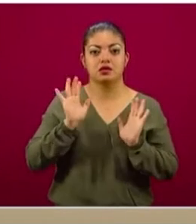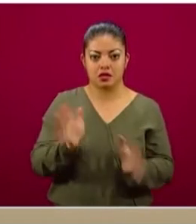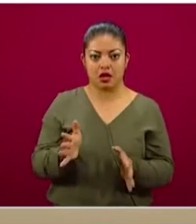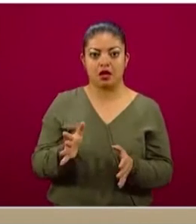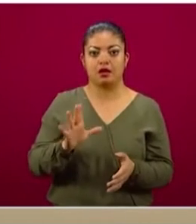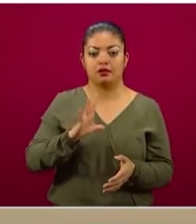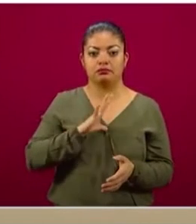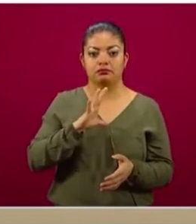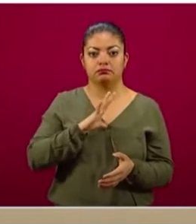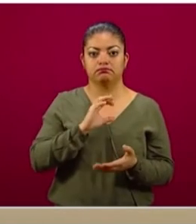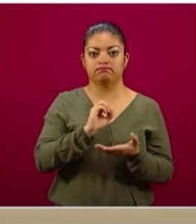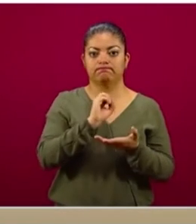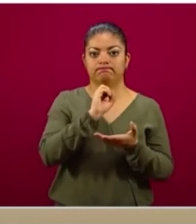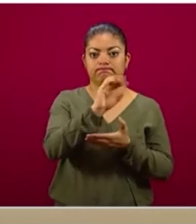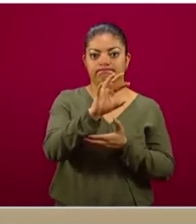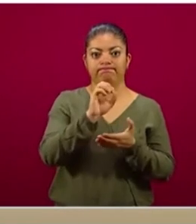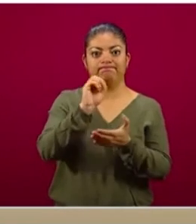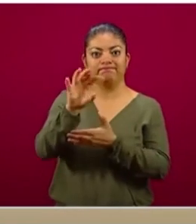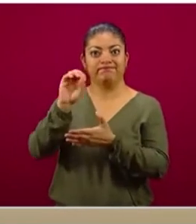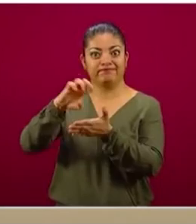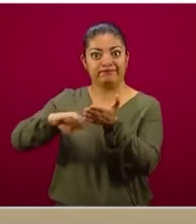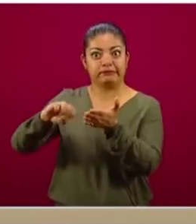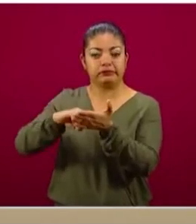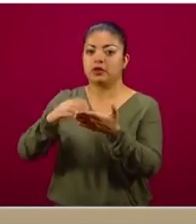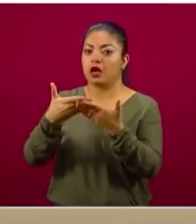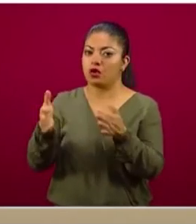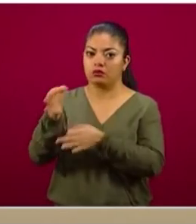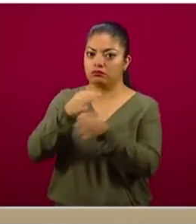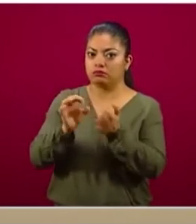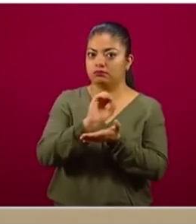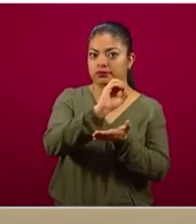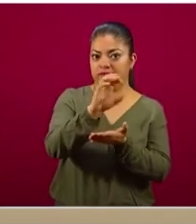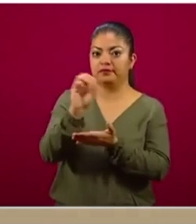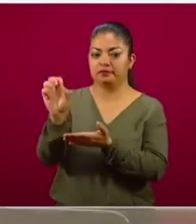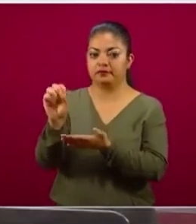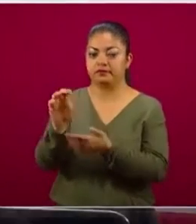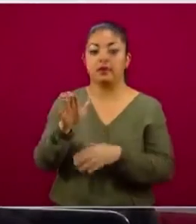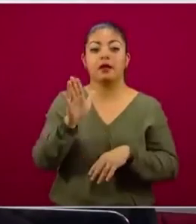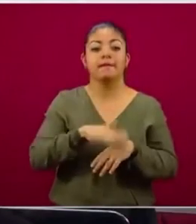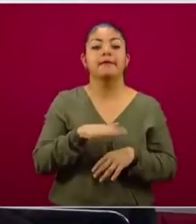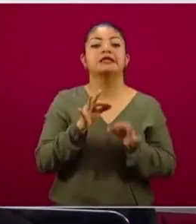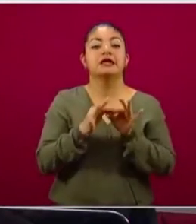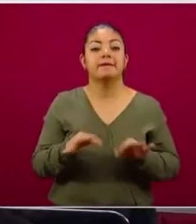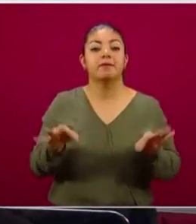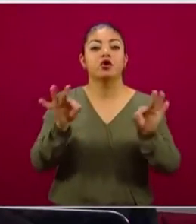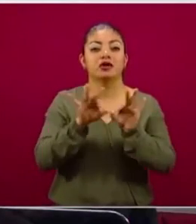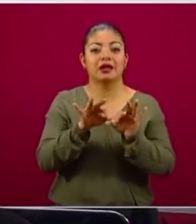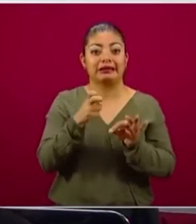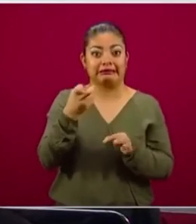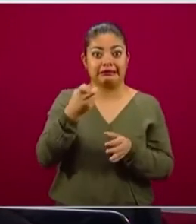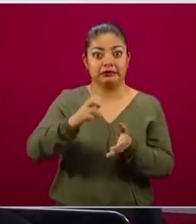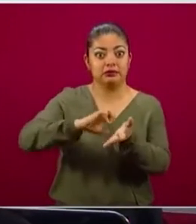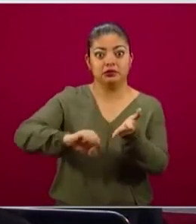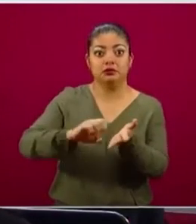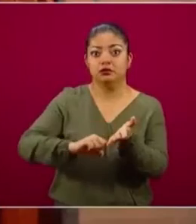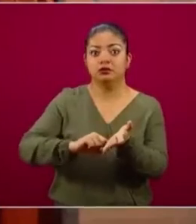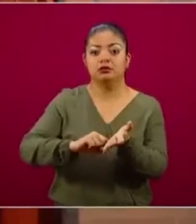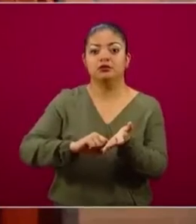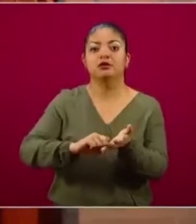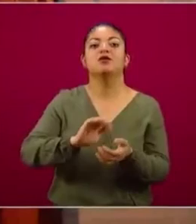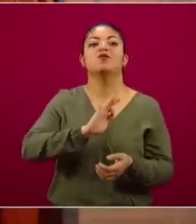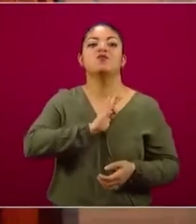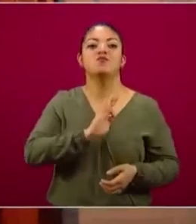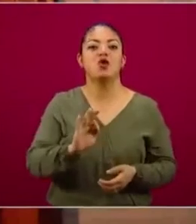depositadas estas estas cantidades lo más importante más allá de las cantidades que no se retuvieron fueron poder ayudar